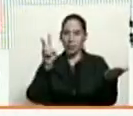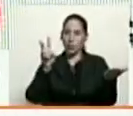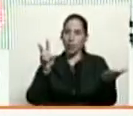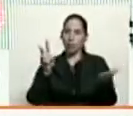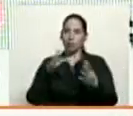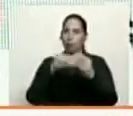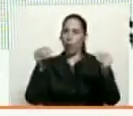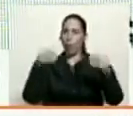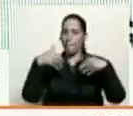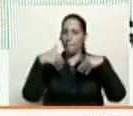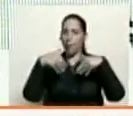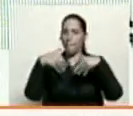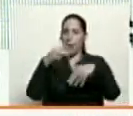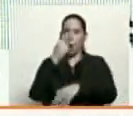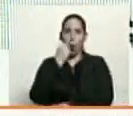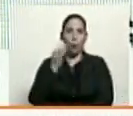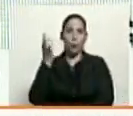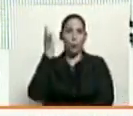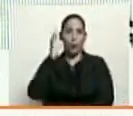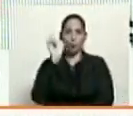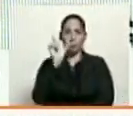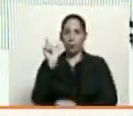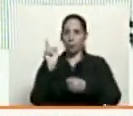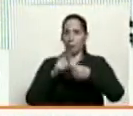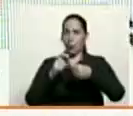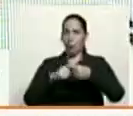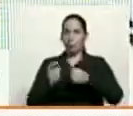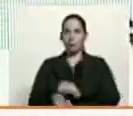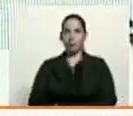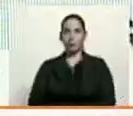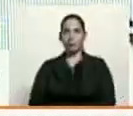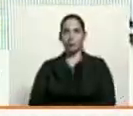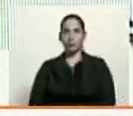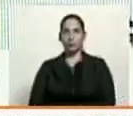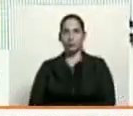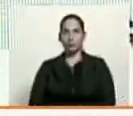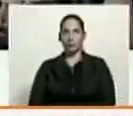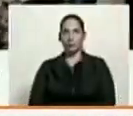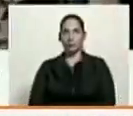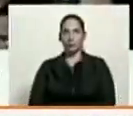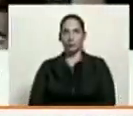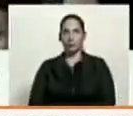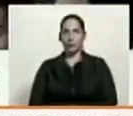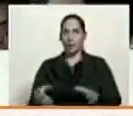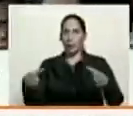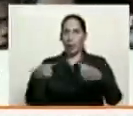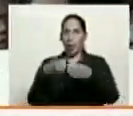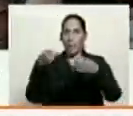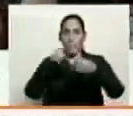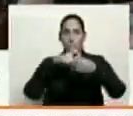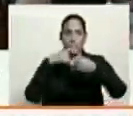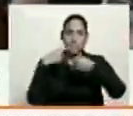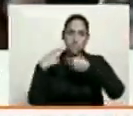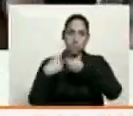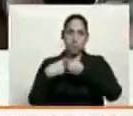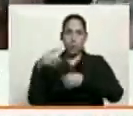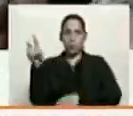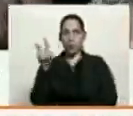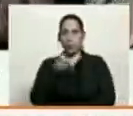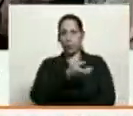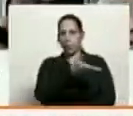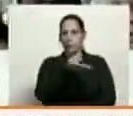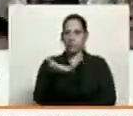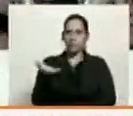los militantes, mujeres y hombres del Partido Socialista Unido de Venezuela, a los partidos Gran Polo Patriótico, a la Venezuela toda.